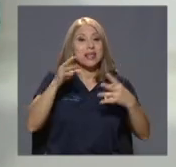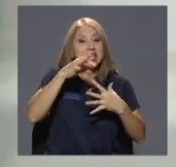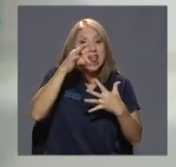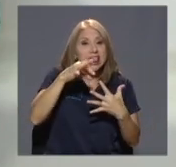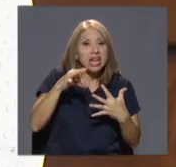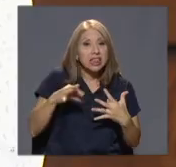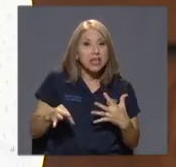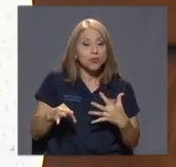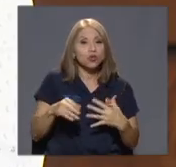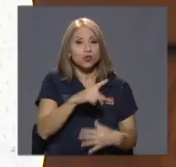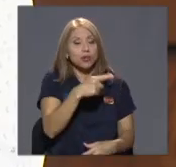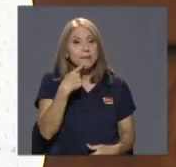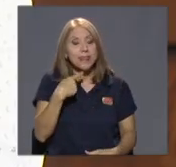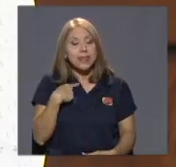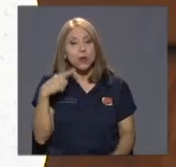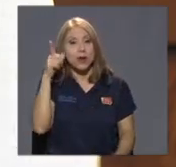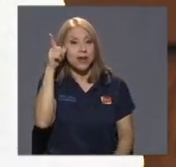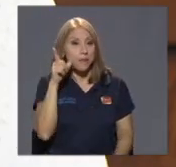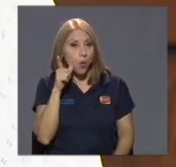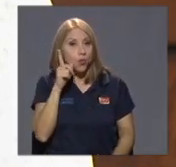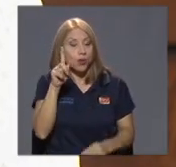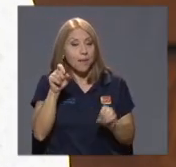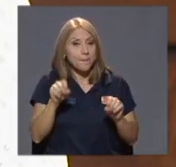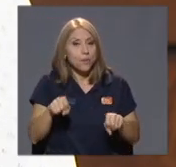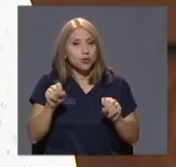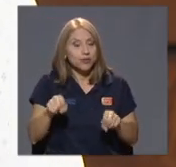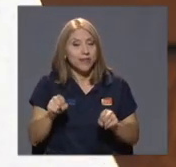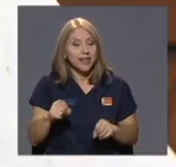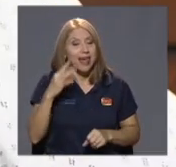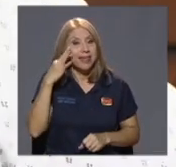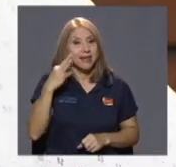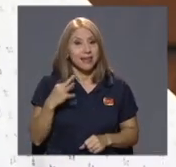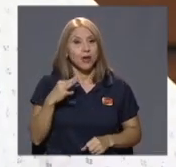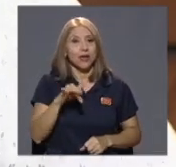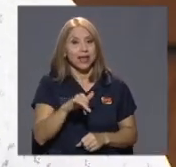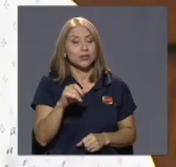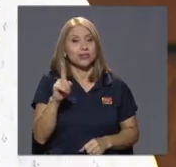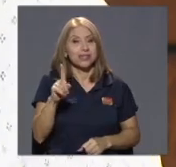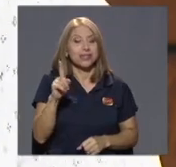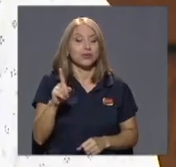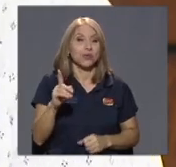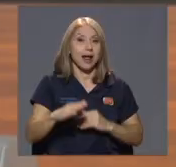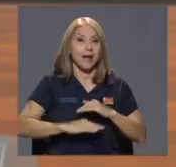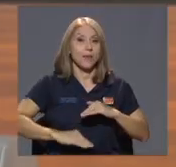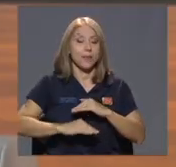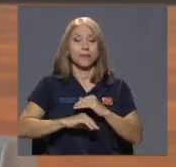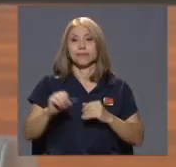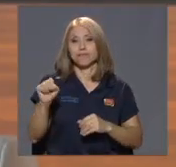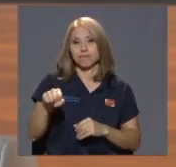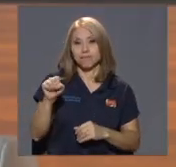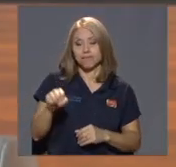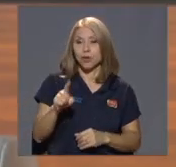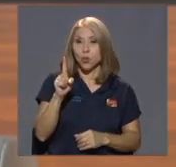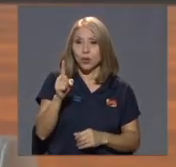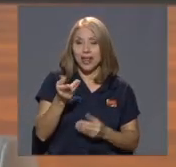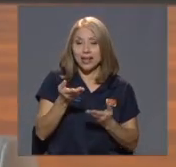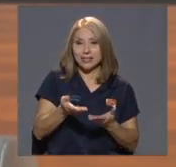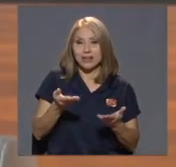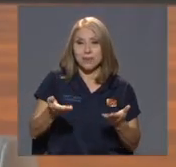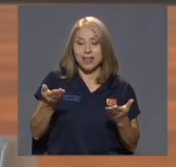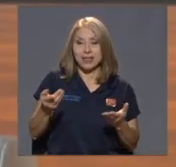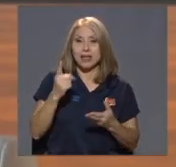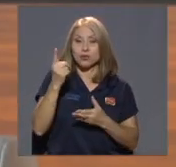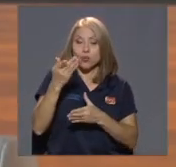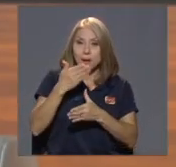era una posibilidad, creo que eso sí es una de las piernas, ¿verdad? Esa es una de las herramientas, sí, de hecho es una de las partes